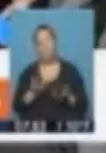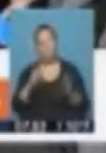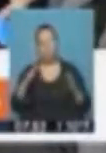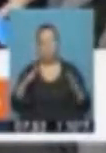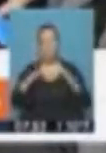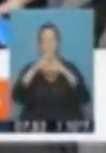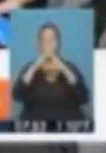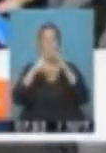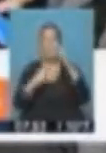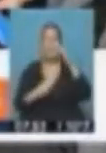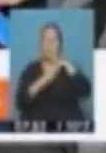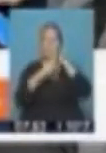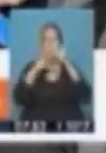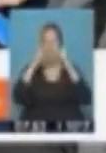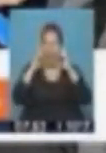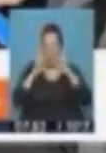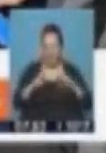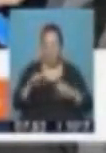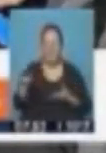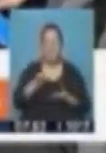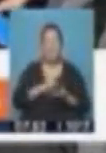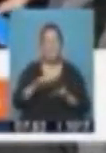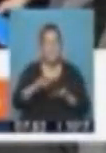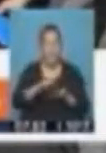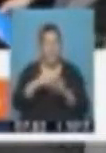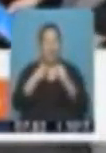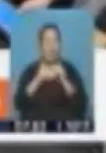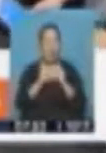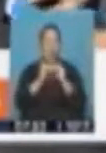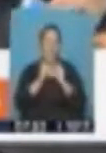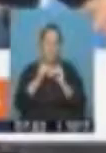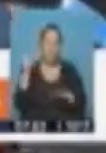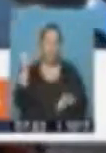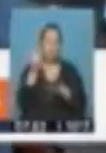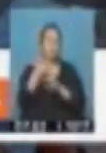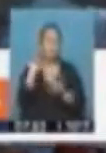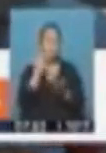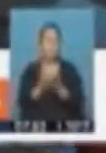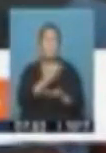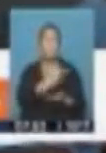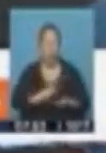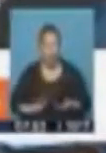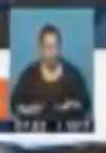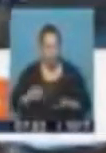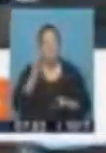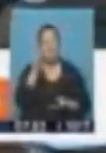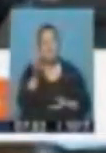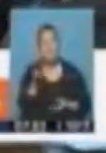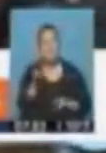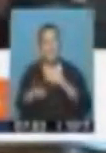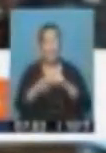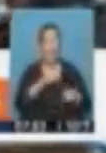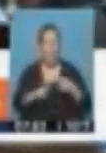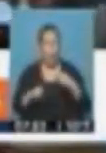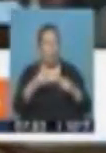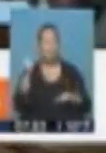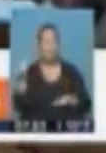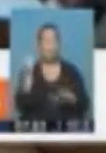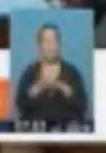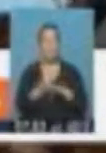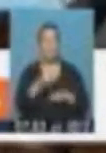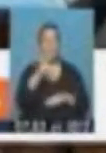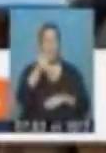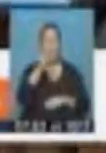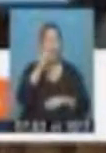pirámide de inteligencia. El Senado Nacional debatió los pliegos enviados por el Poder Ejecutivo que solicitan el acuerdo para designar a